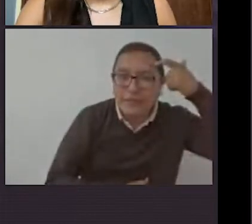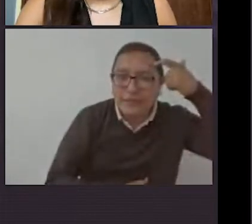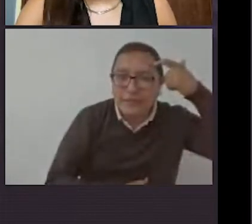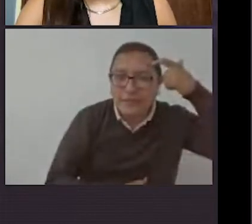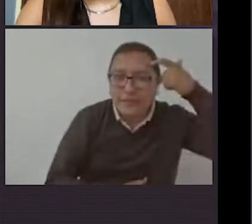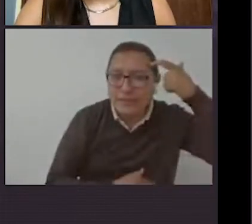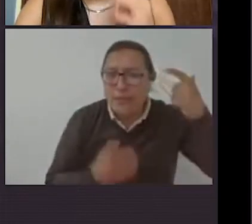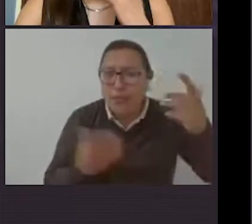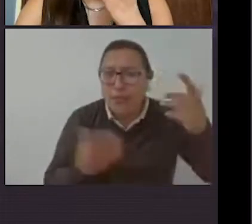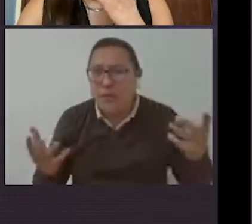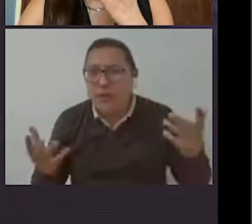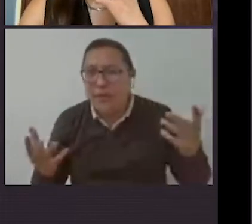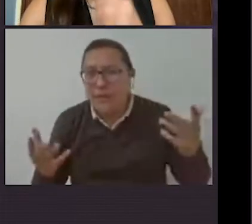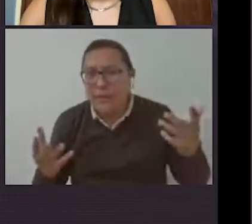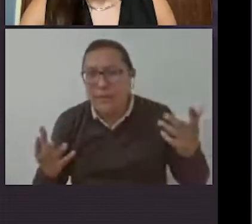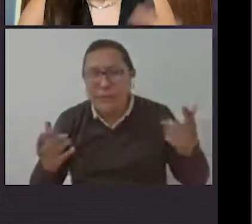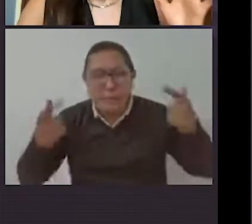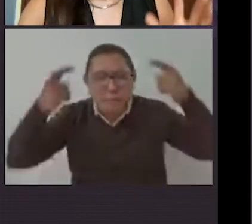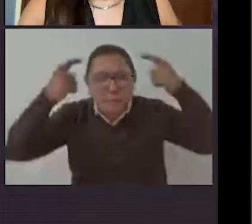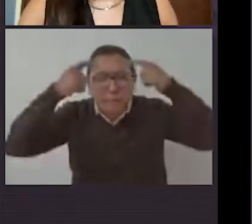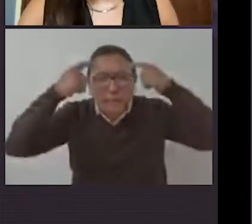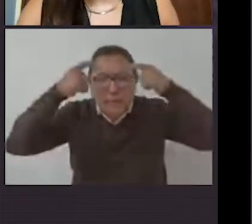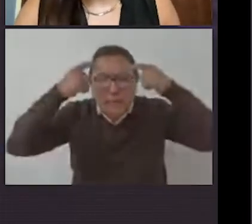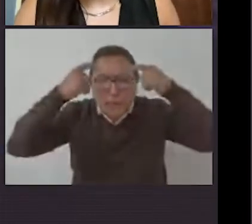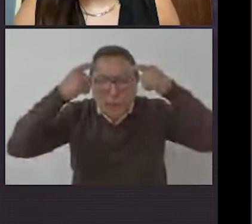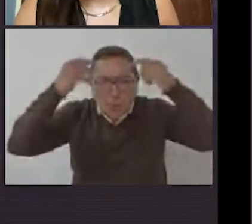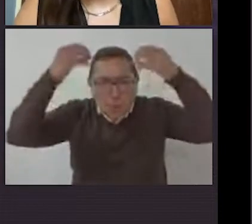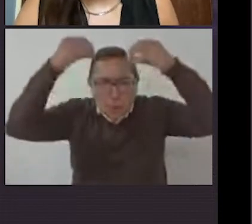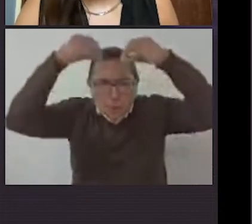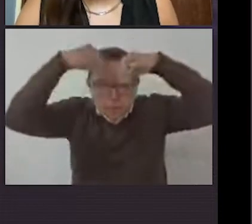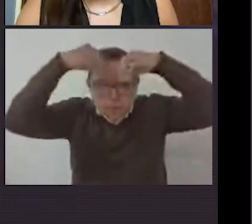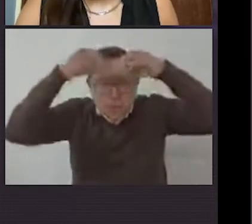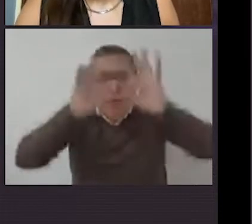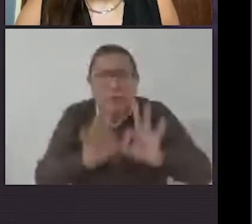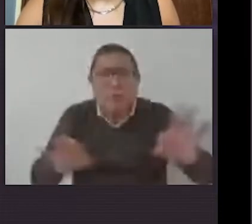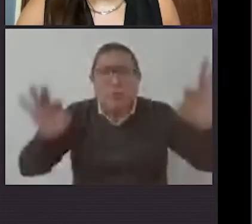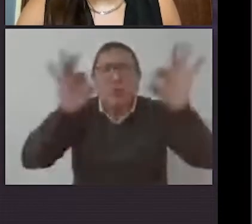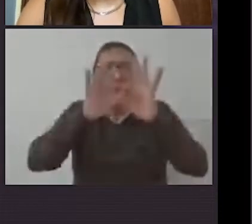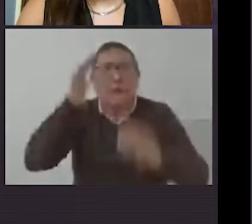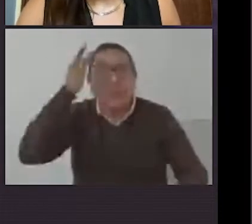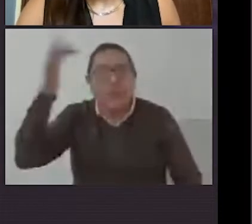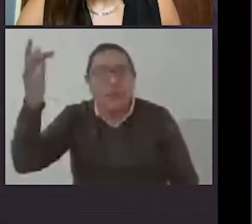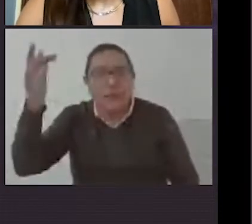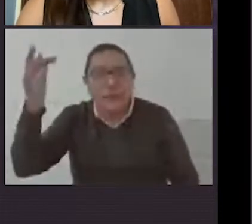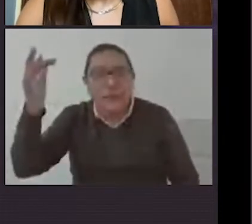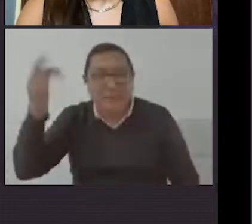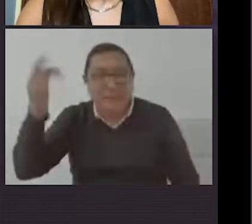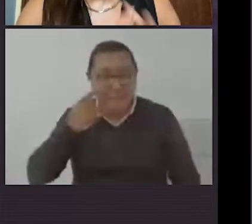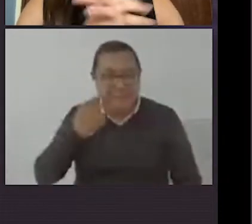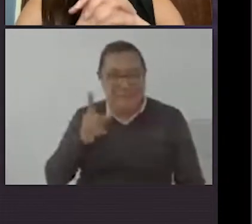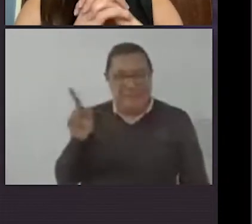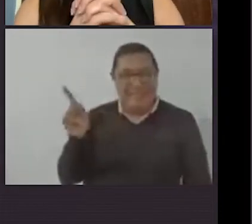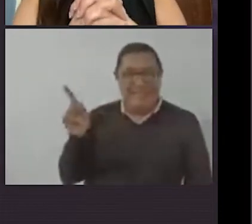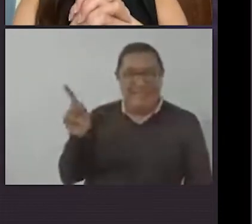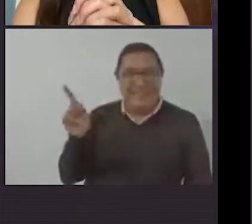¿Por qué es tan importante el pensamiento? En este momento te voy a compartir esa base. Te presento a la